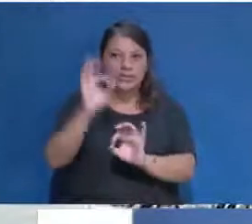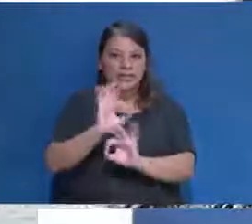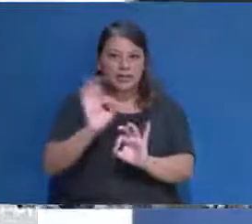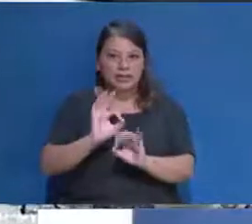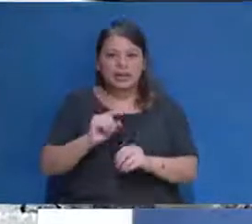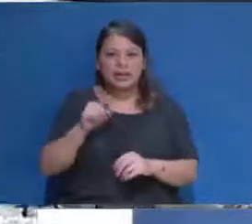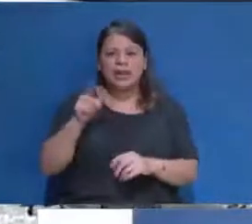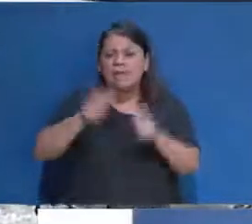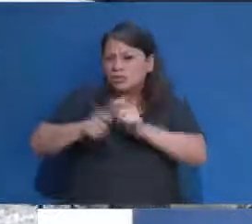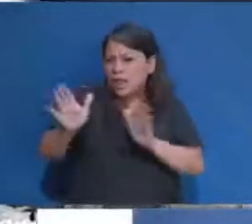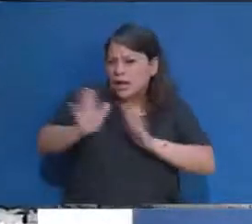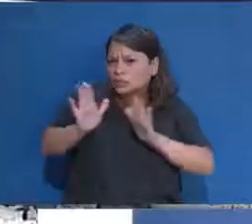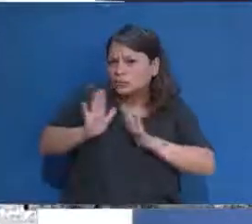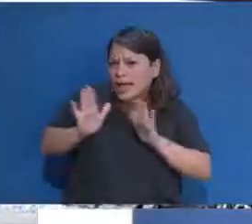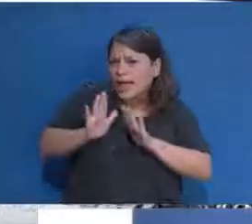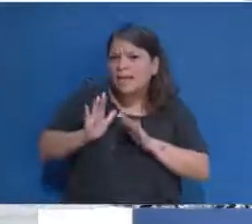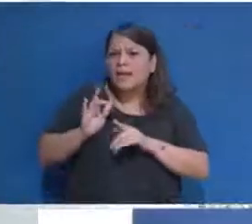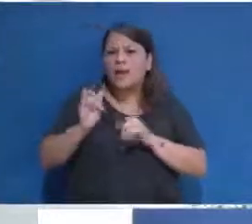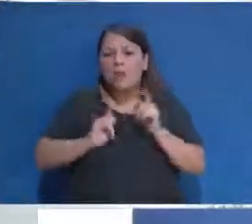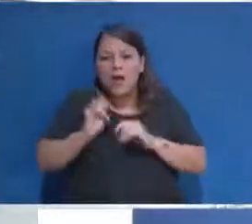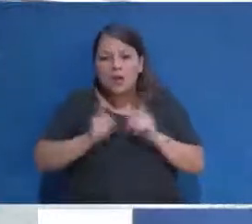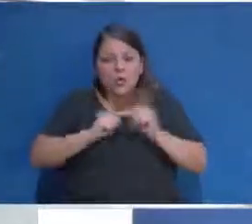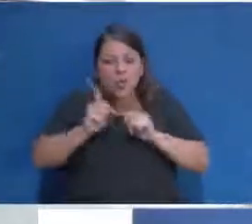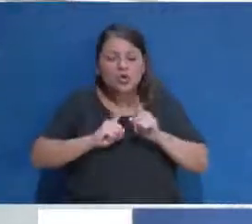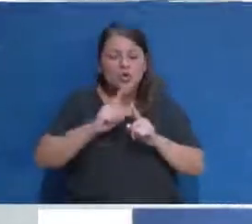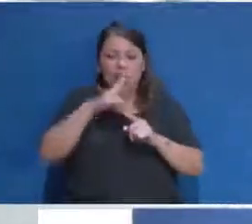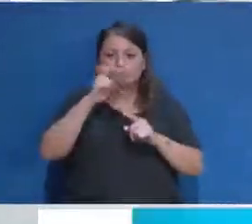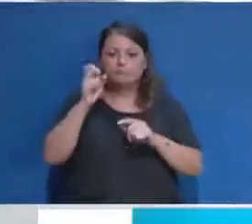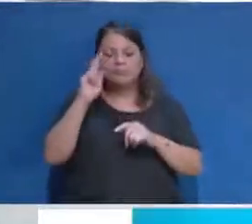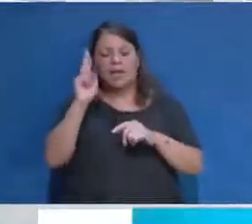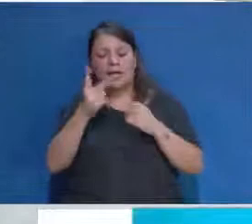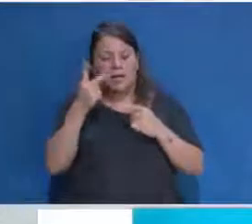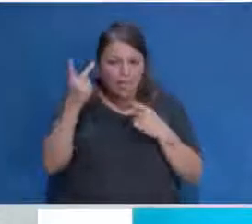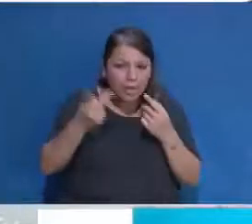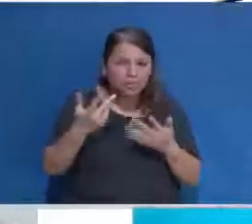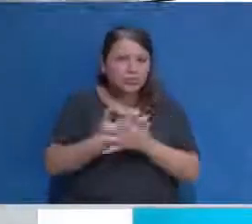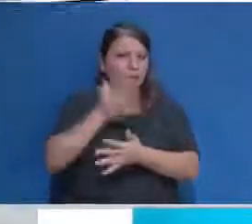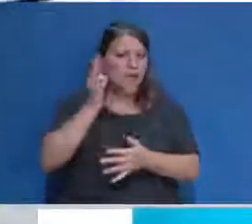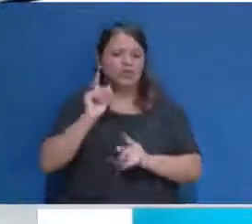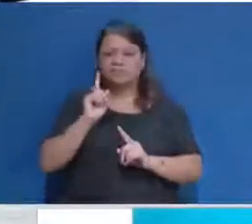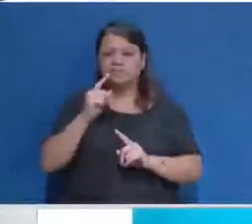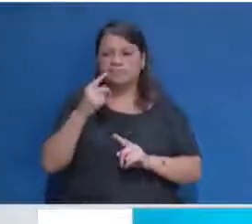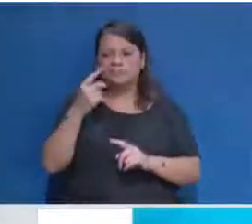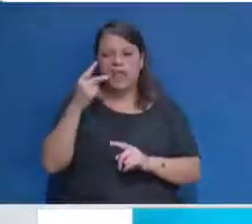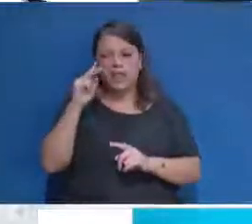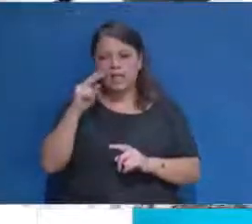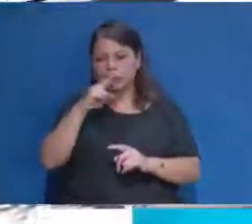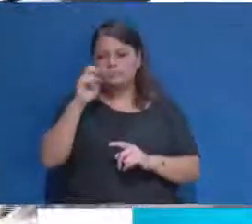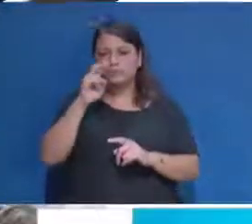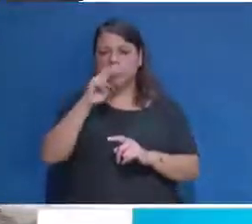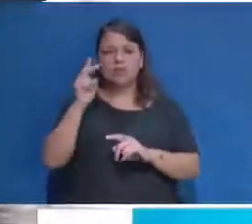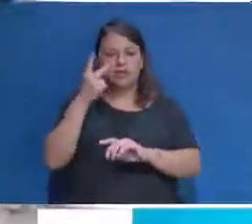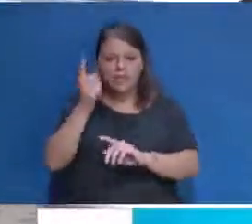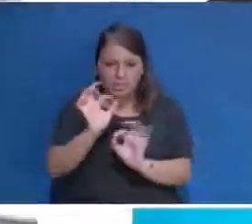estaba la gente algunos intoxicado o digo no oficial no los intoxicaciones si el